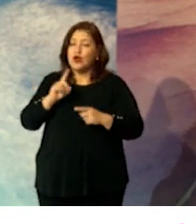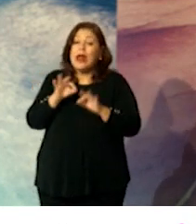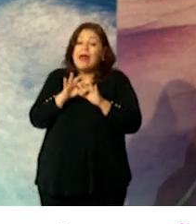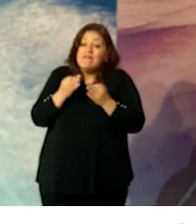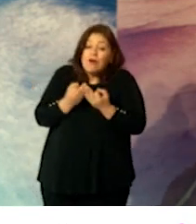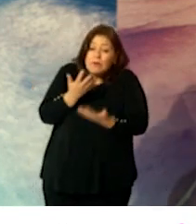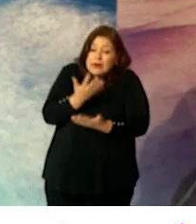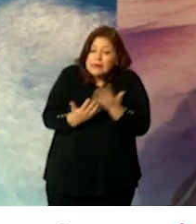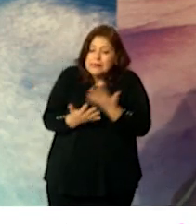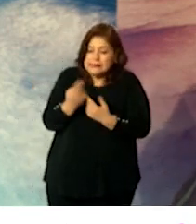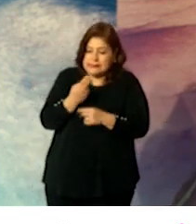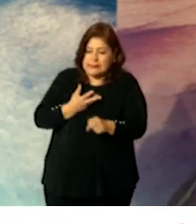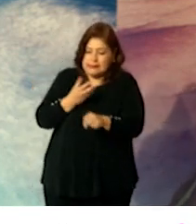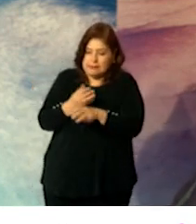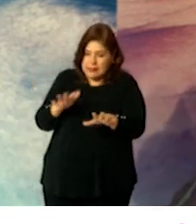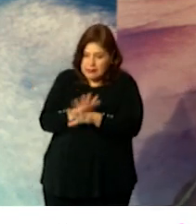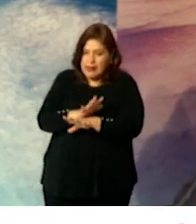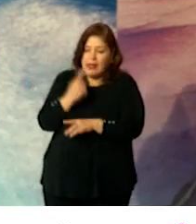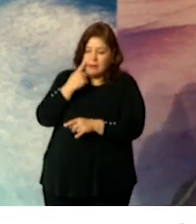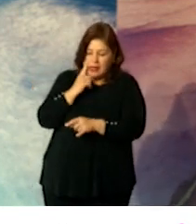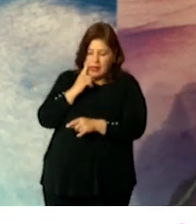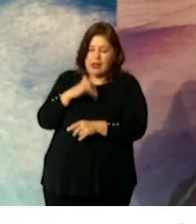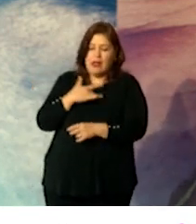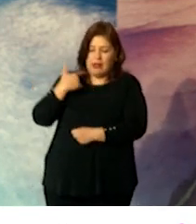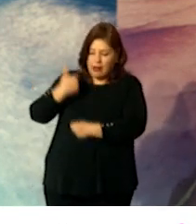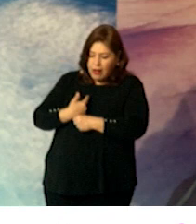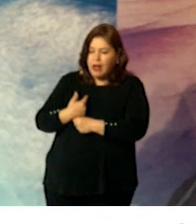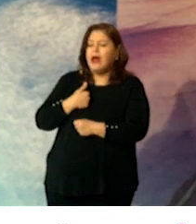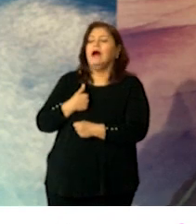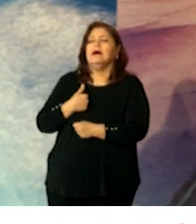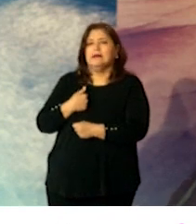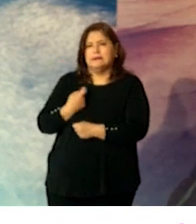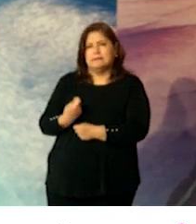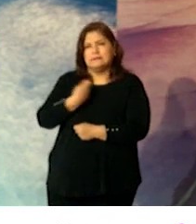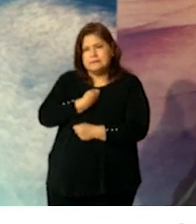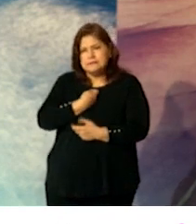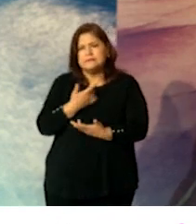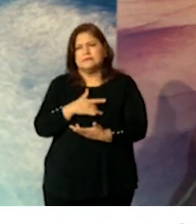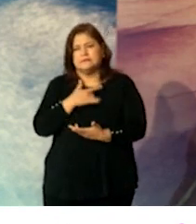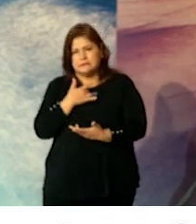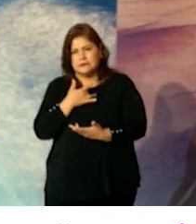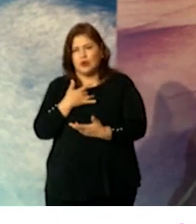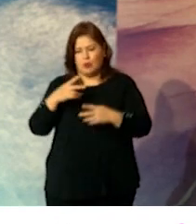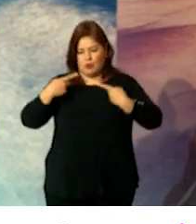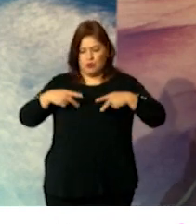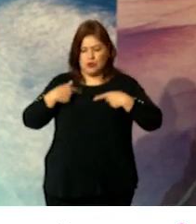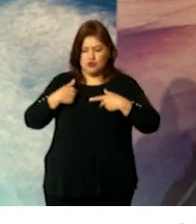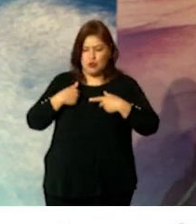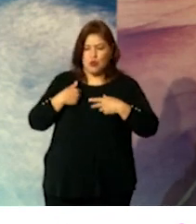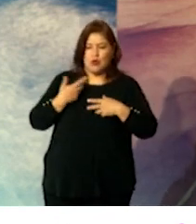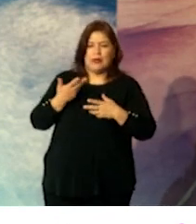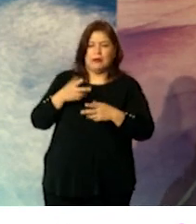donde nosotros podemos cambiar y reidentificarnos de el extractivo o el personaje extractivo a